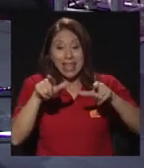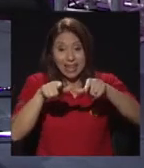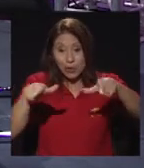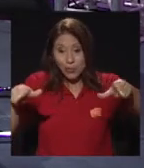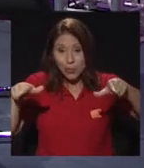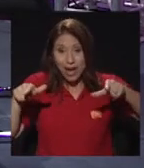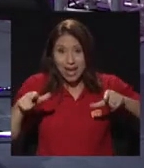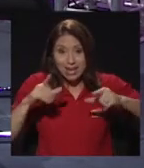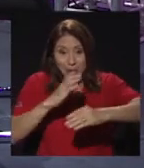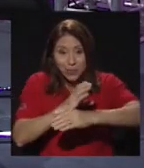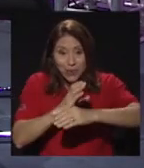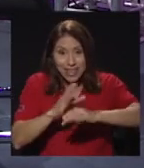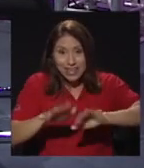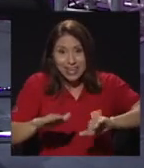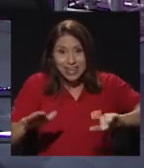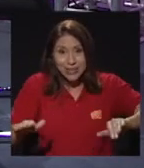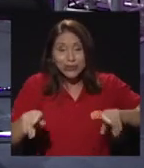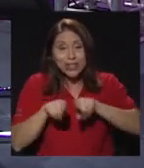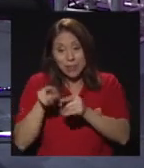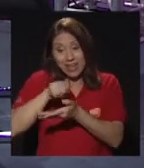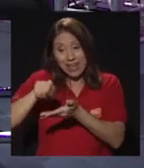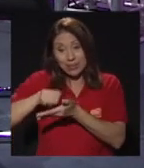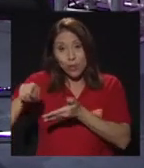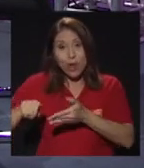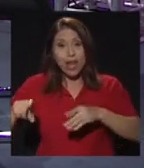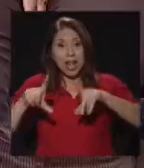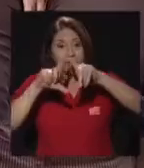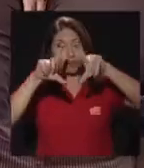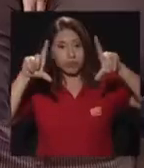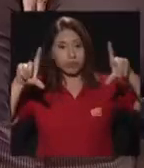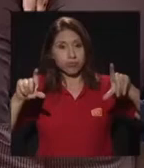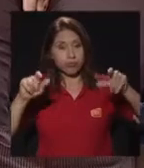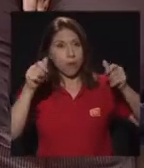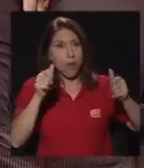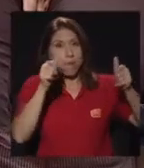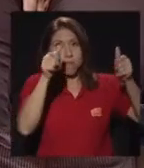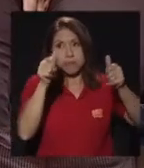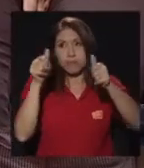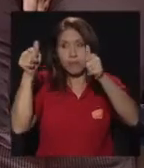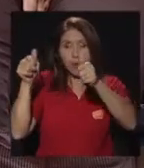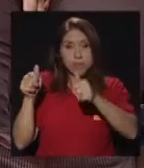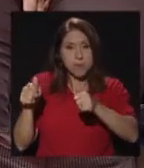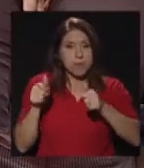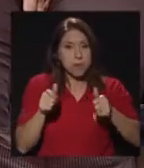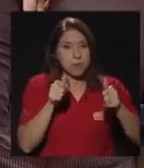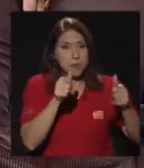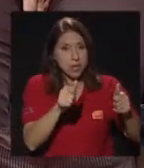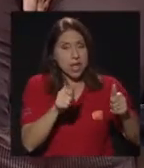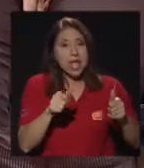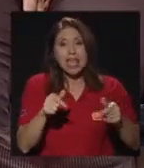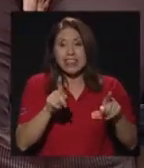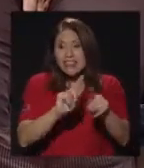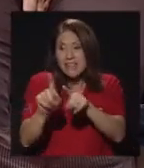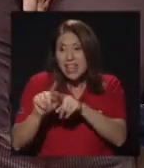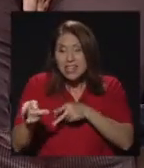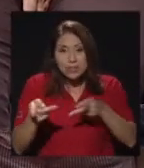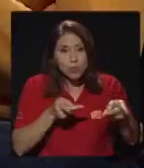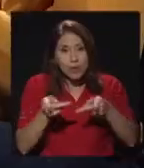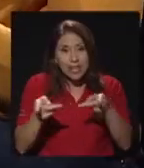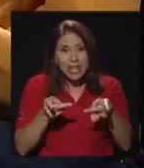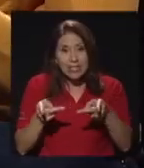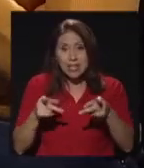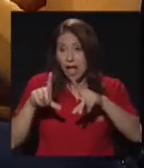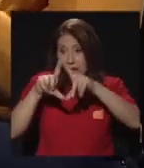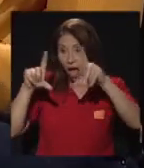en la escuela, se pusieron afiches que la misma Migración nos dio en digamos, pulperías y demás. Afiches